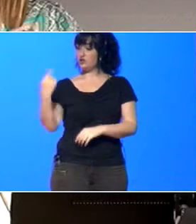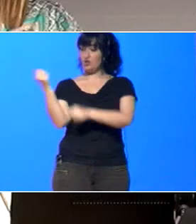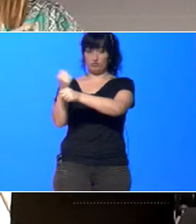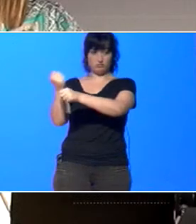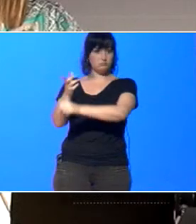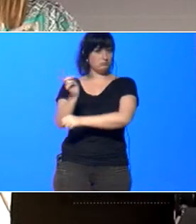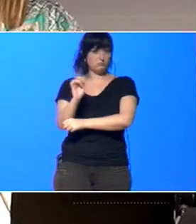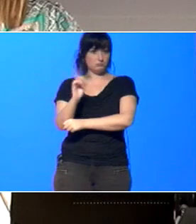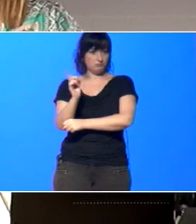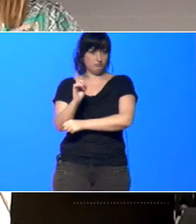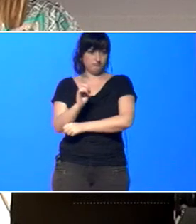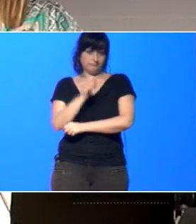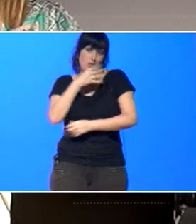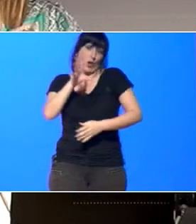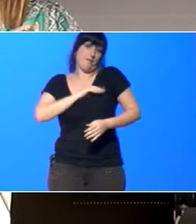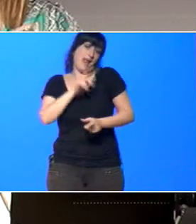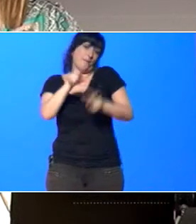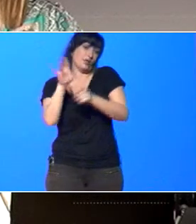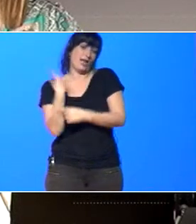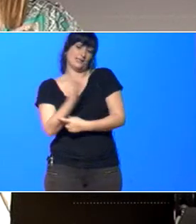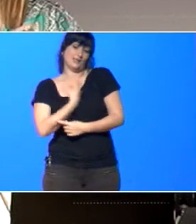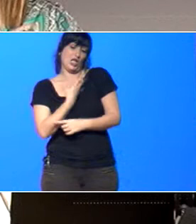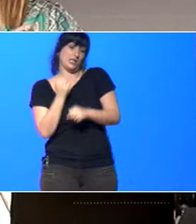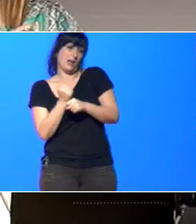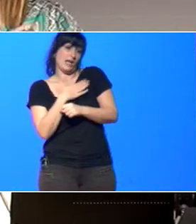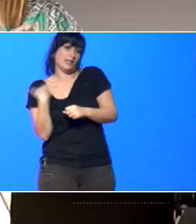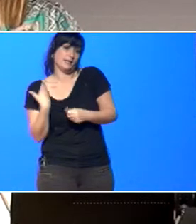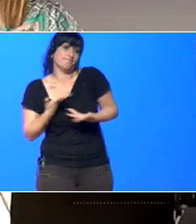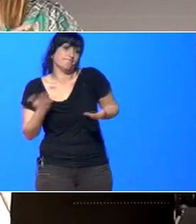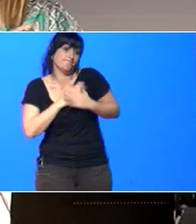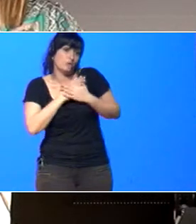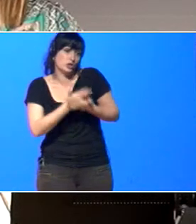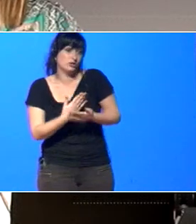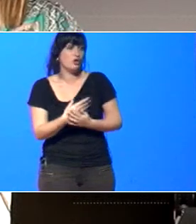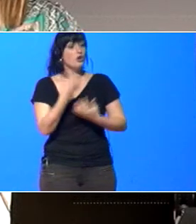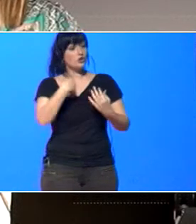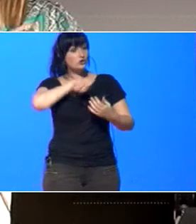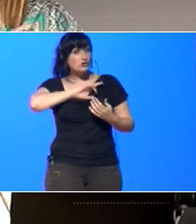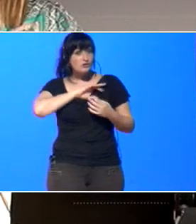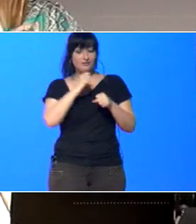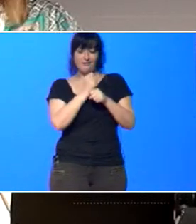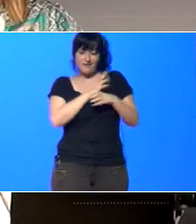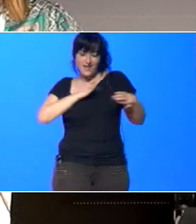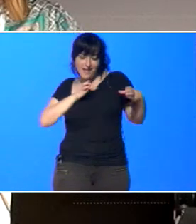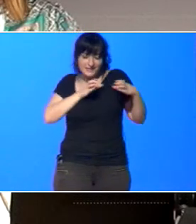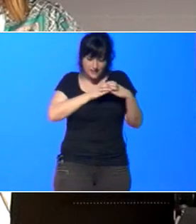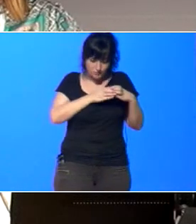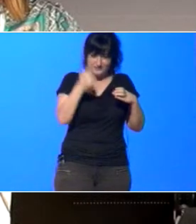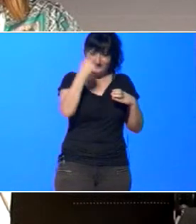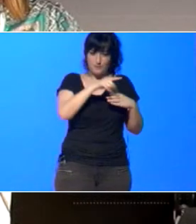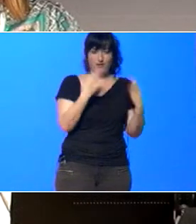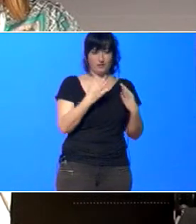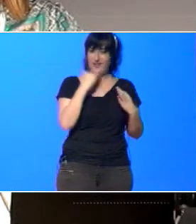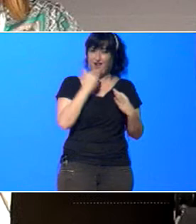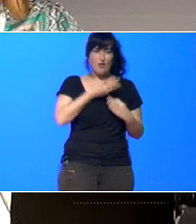Lamentablemente, para los que querían trabajar solos. Tenemos que aprender a trabajar en equipo, es imprescindible trabajar en equipo. Pero es que además